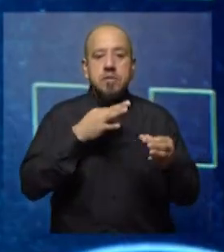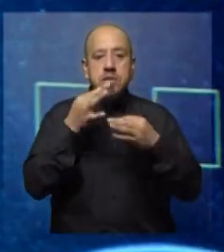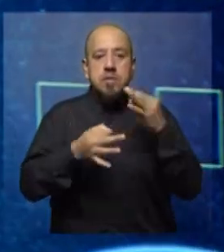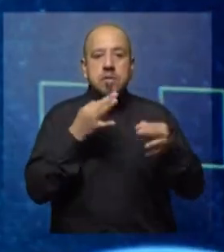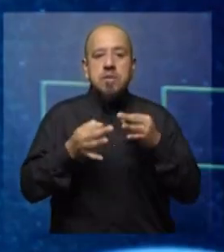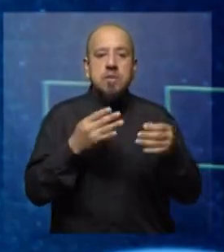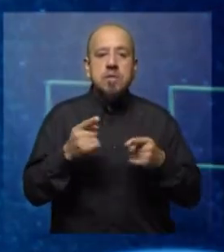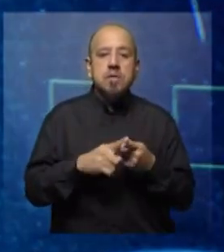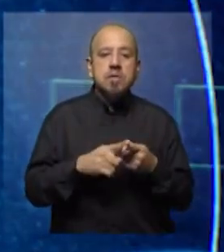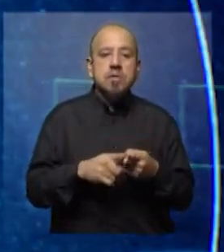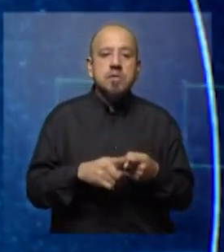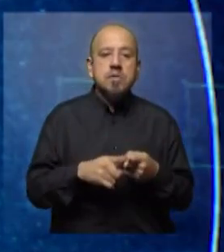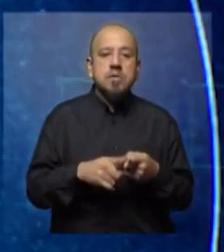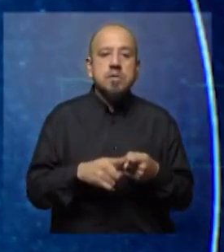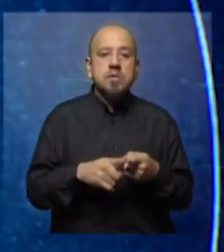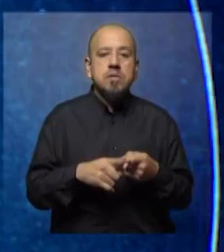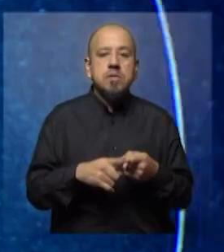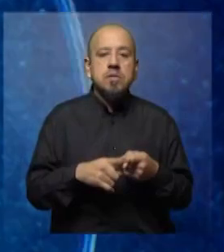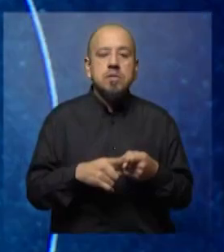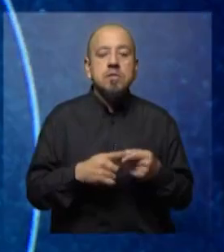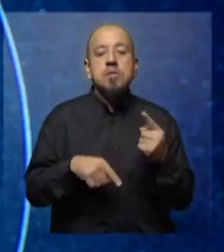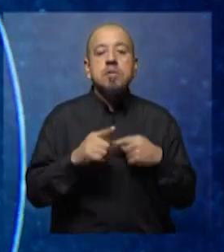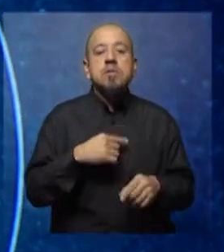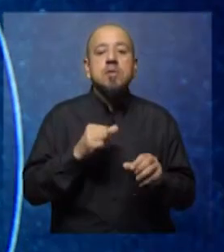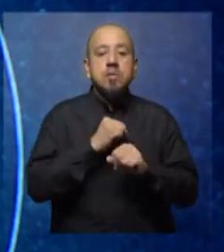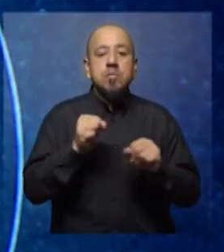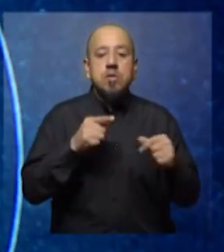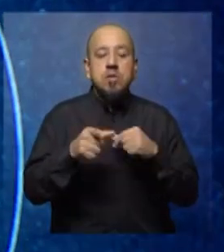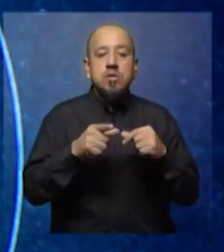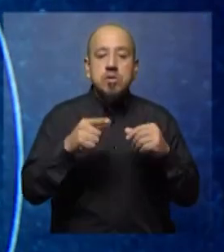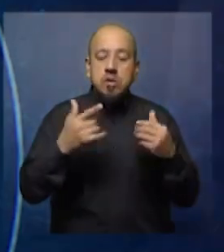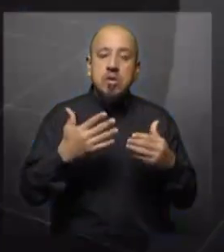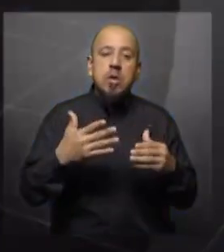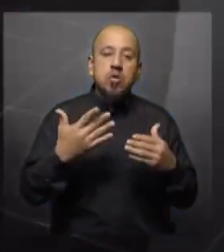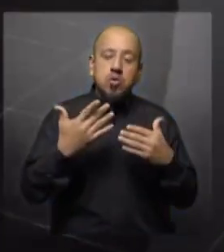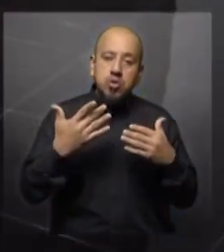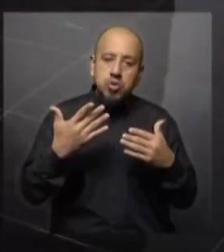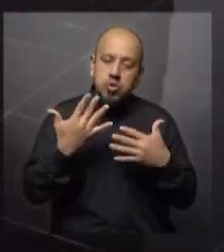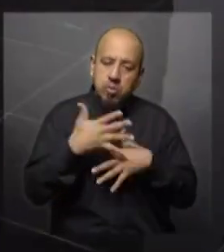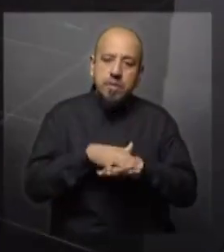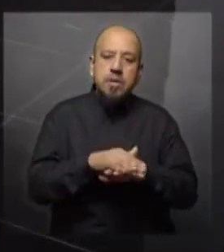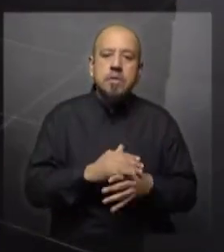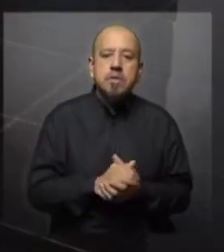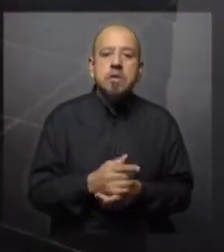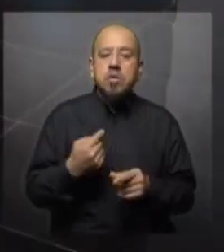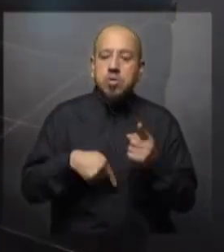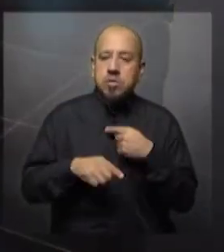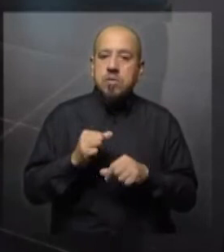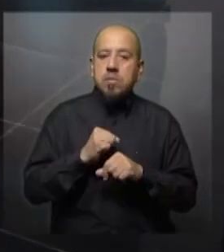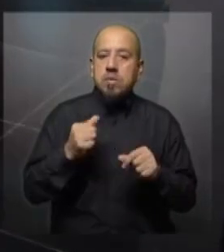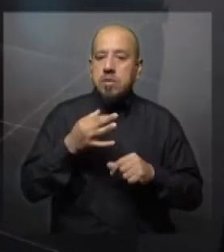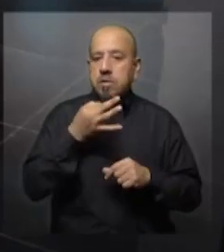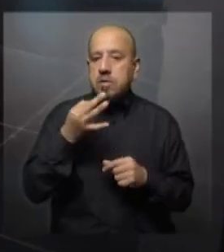que podría dos explicaciones que podrían ser perfectamente complementarias entonces además de brindar herramientas como para